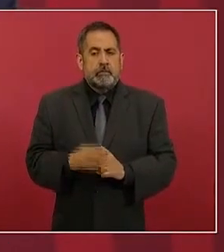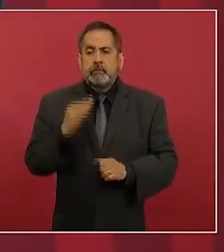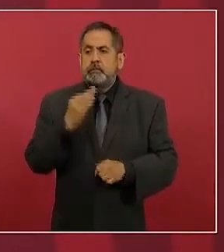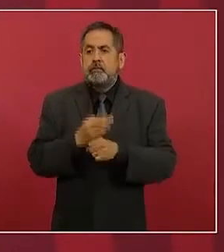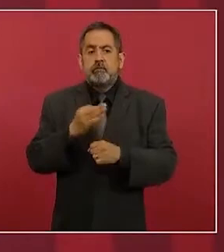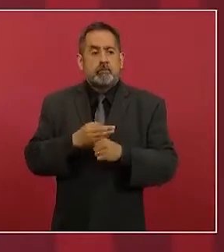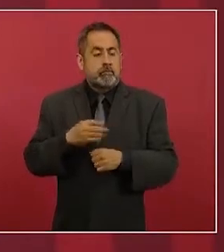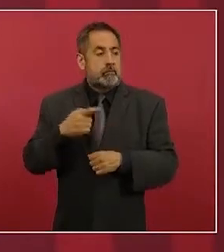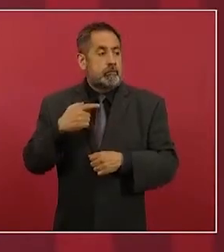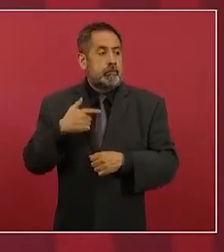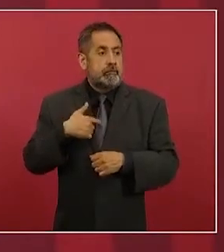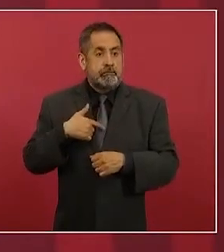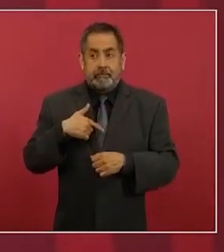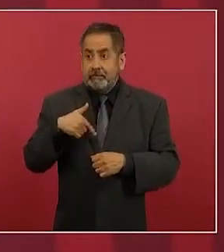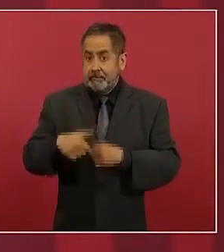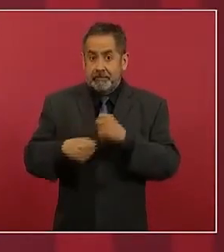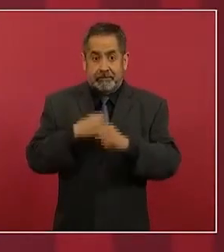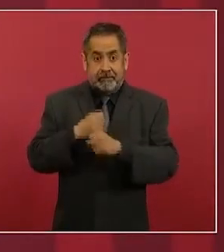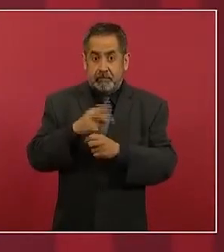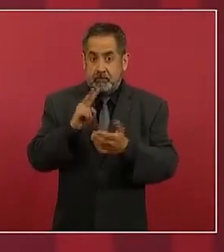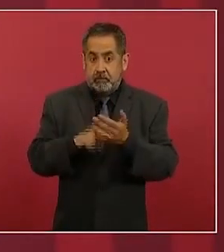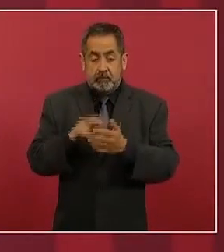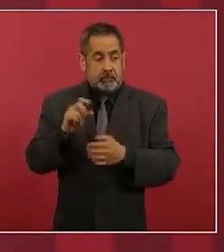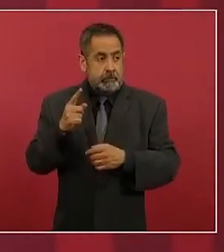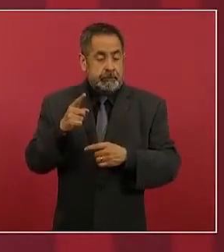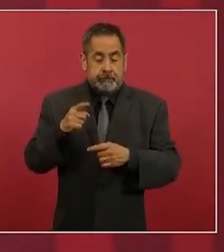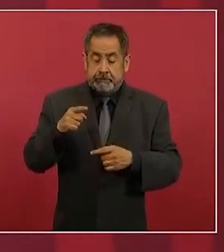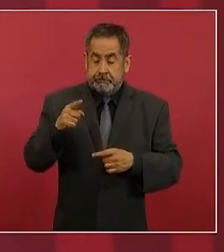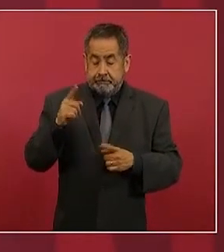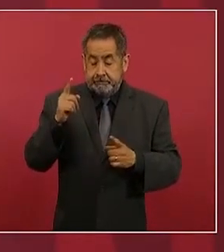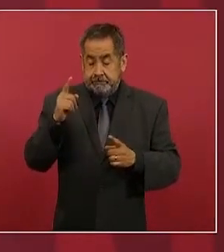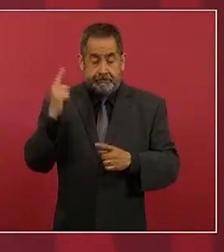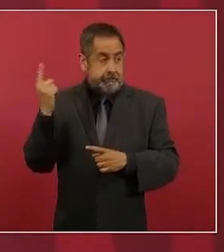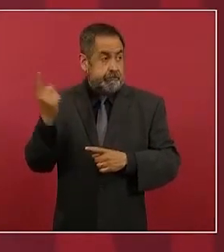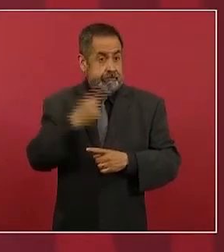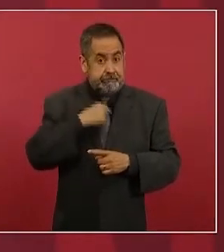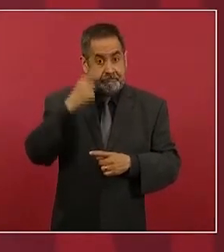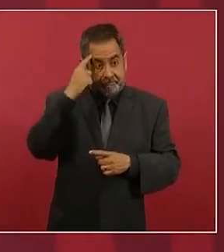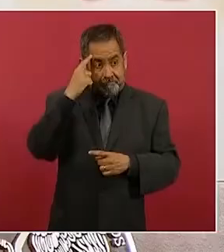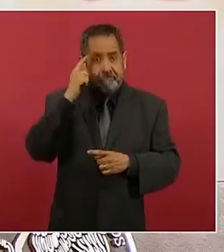viviendo tiempos de definiciones.